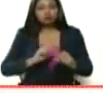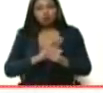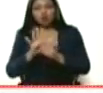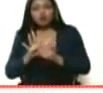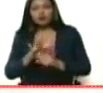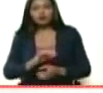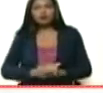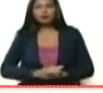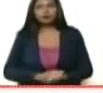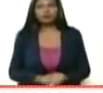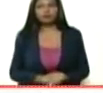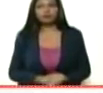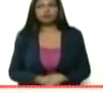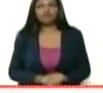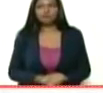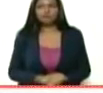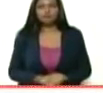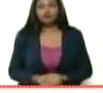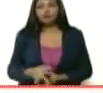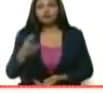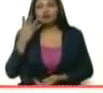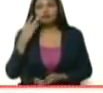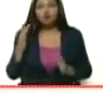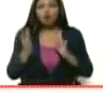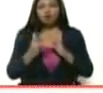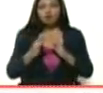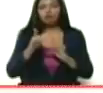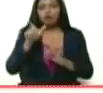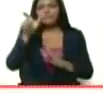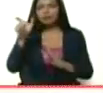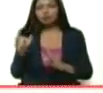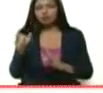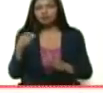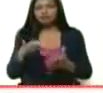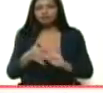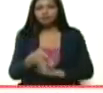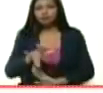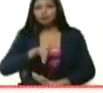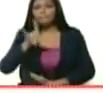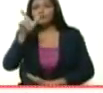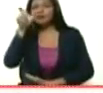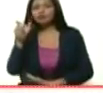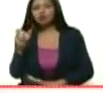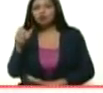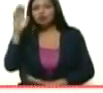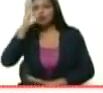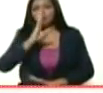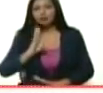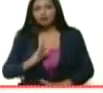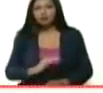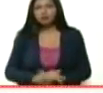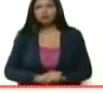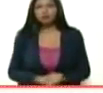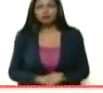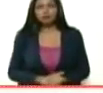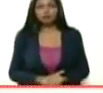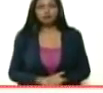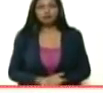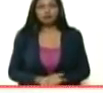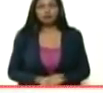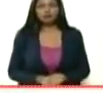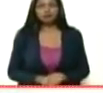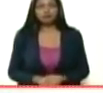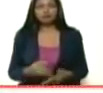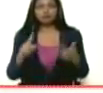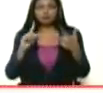el día de hoy. Este caso se derivó de un contacto con un viajero internacional. El